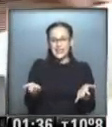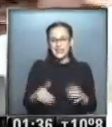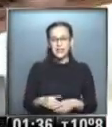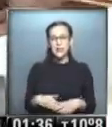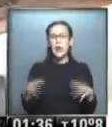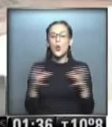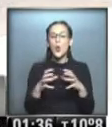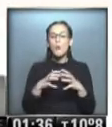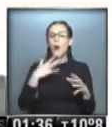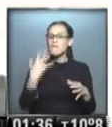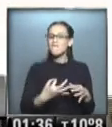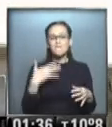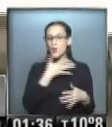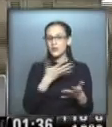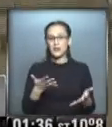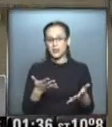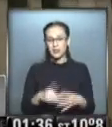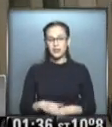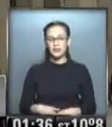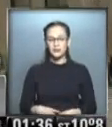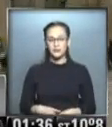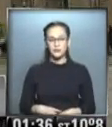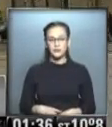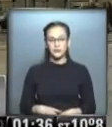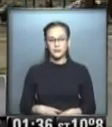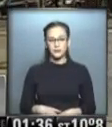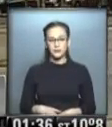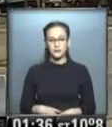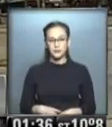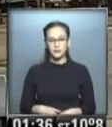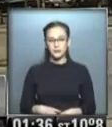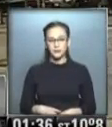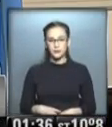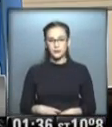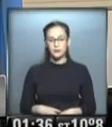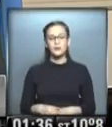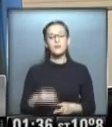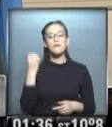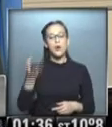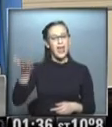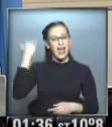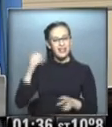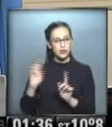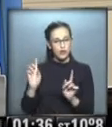sentencia a favor, sino que es un mensaje a la Corte de Estados Unidos, ¿por qué no se hizo antes?